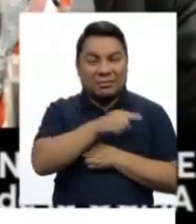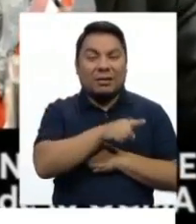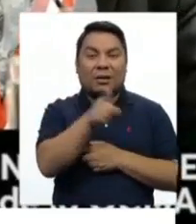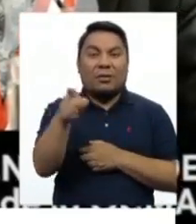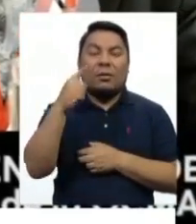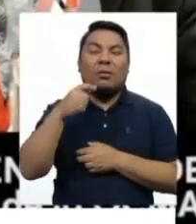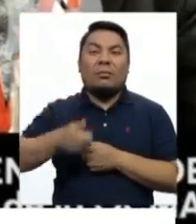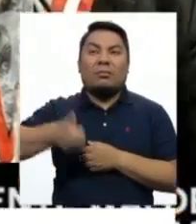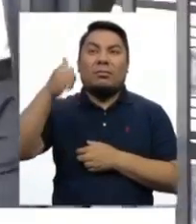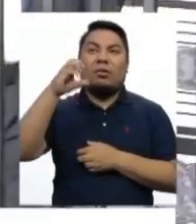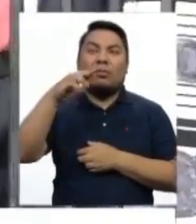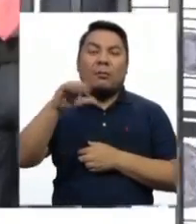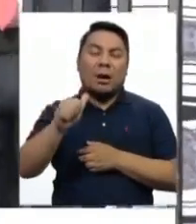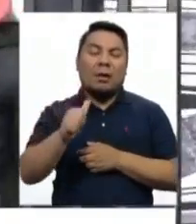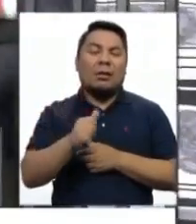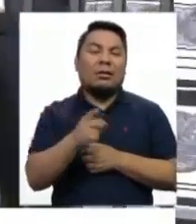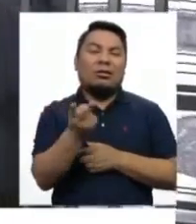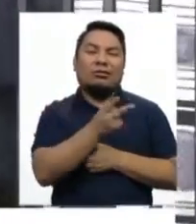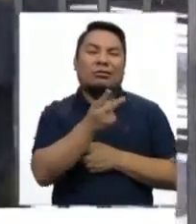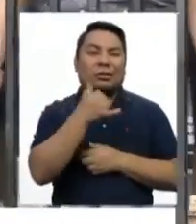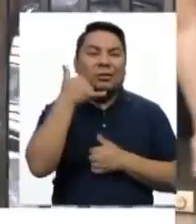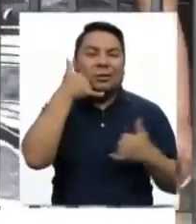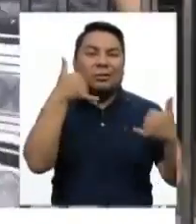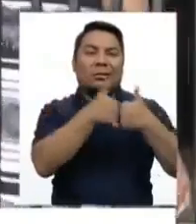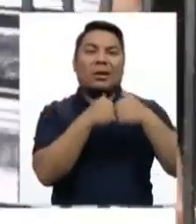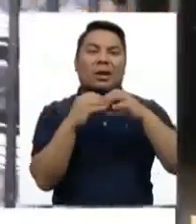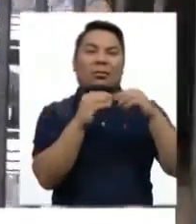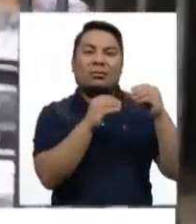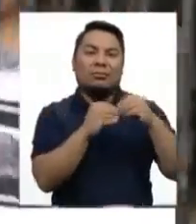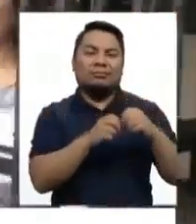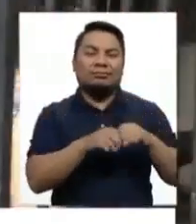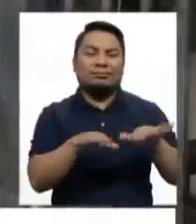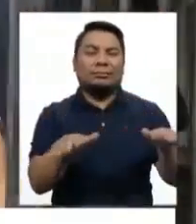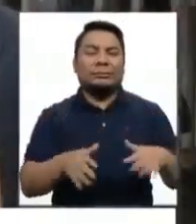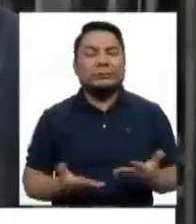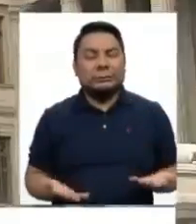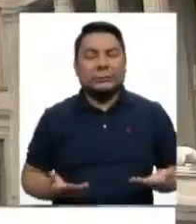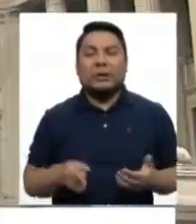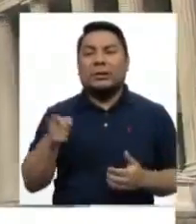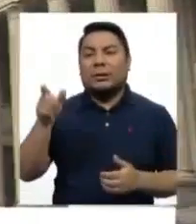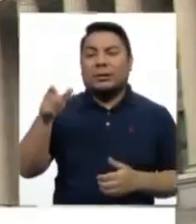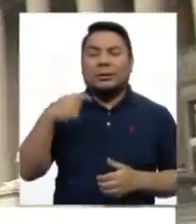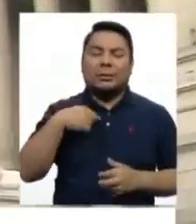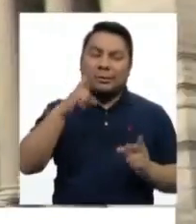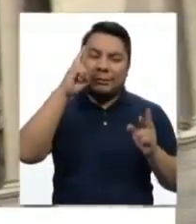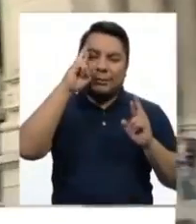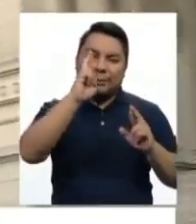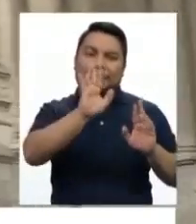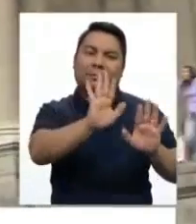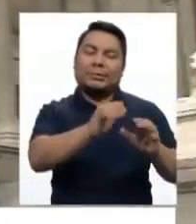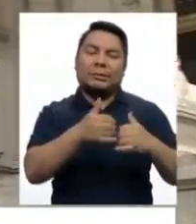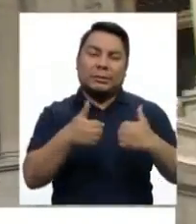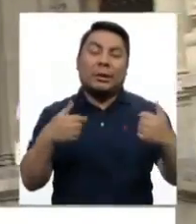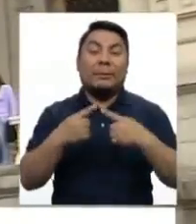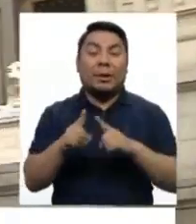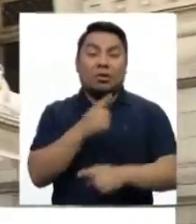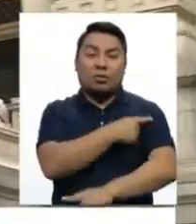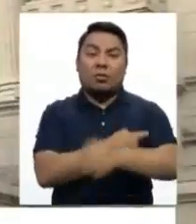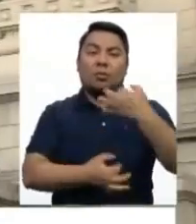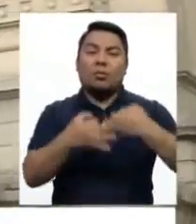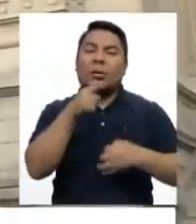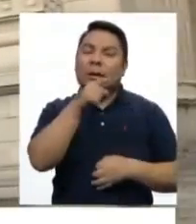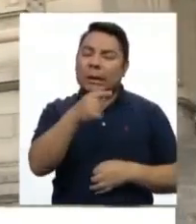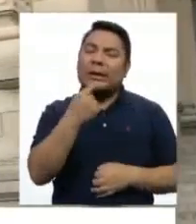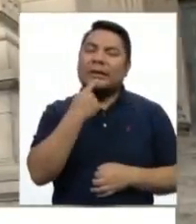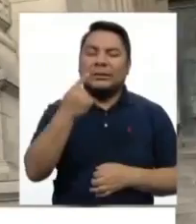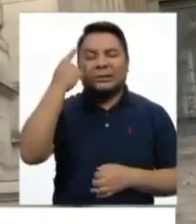preocupante para el ministro de Justicia. Vicente Ceballos sostuvo que respeta la independencia de poderes y que confía que el Poder Judicial tome las